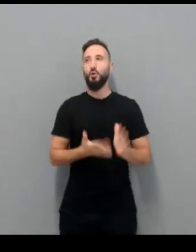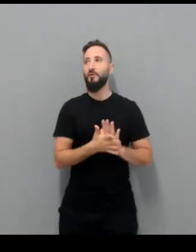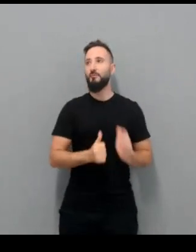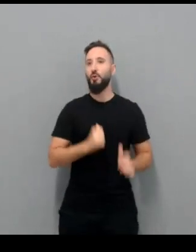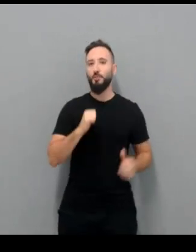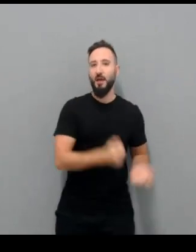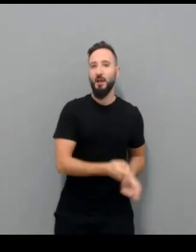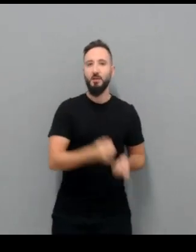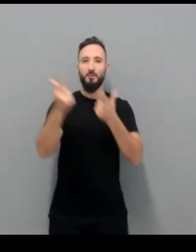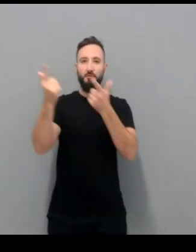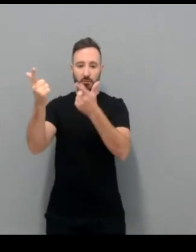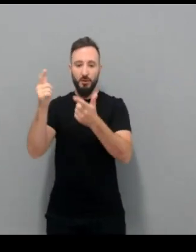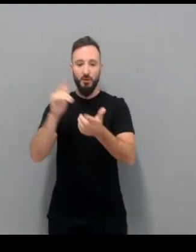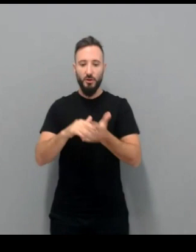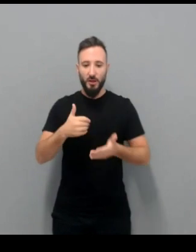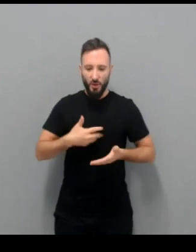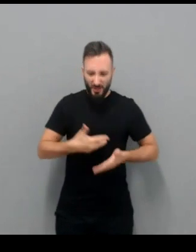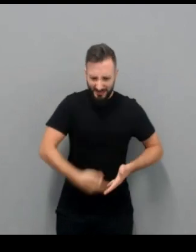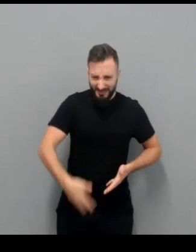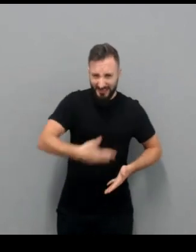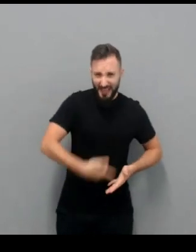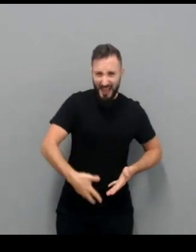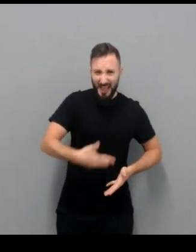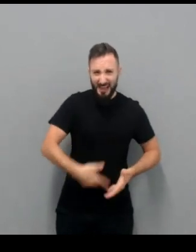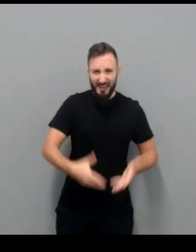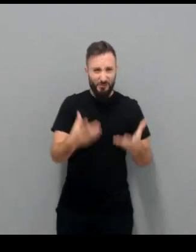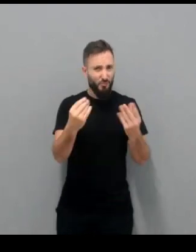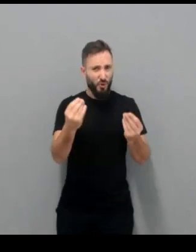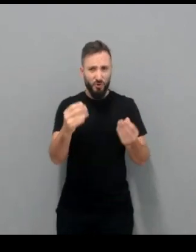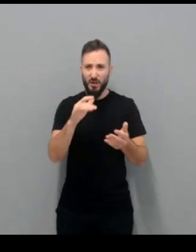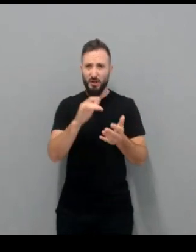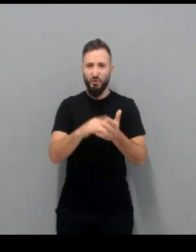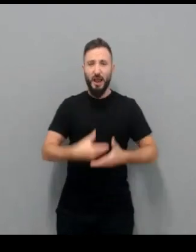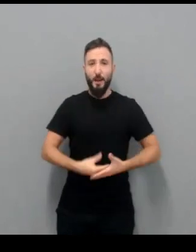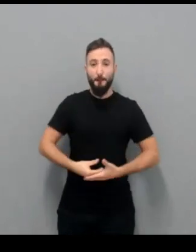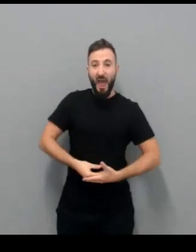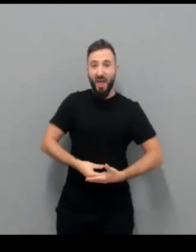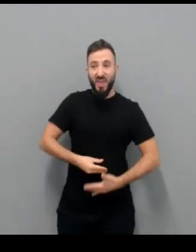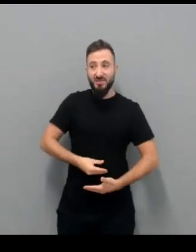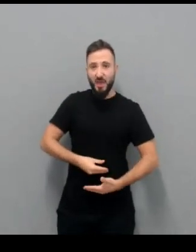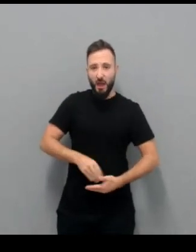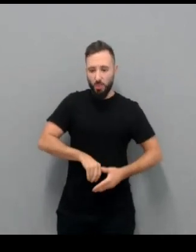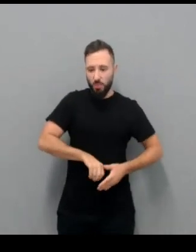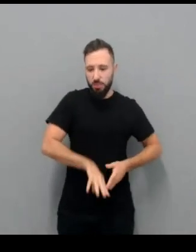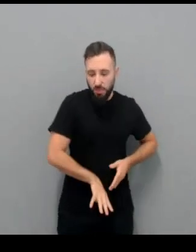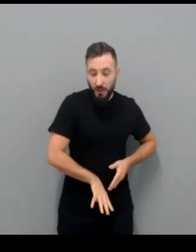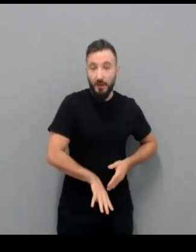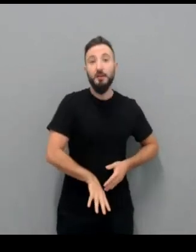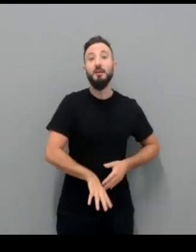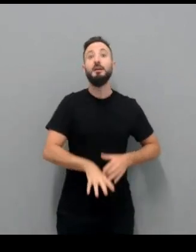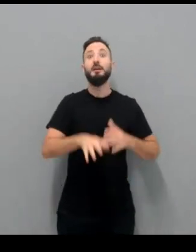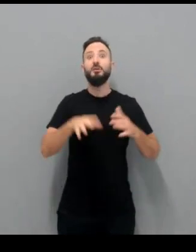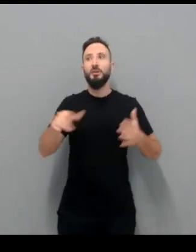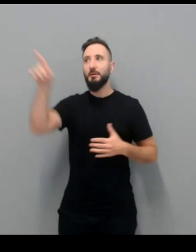yo llegué sangrando muchísimo, había tenido un desprendimiento de placenta. Y la verdad que los médicos corrieron para salvarme a mí,